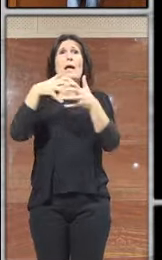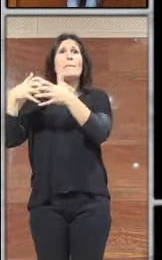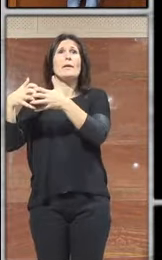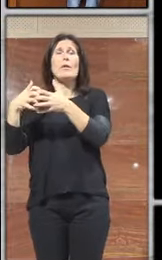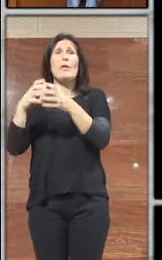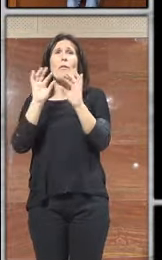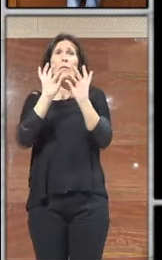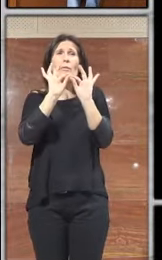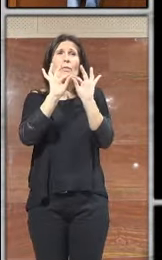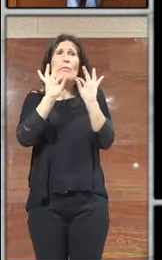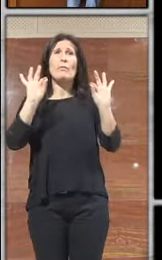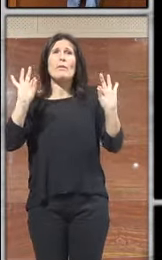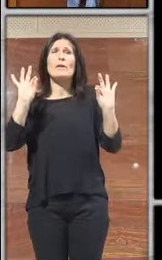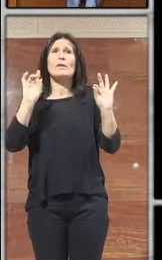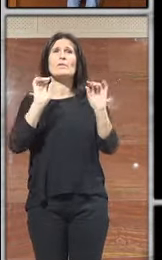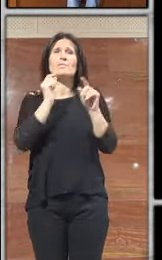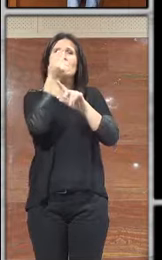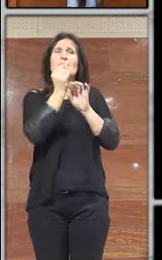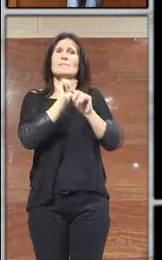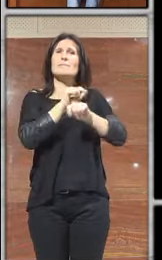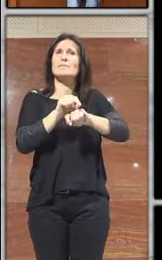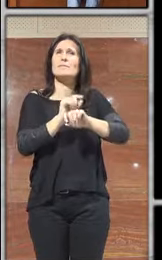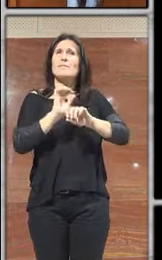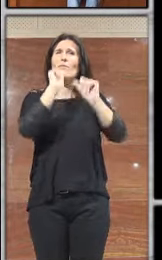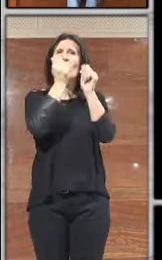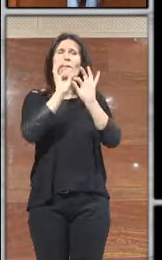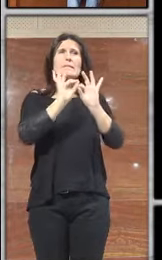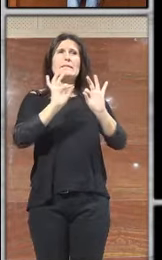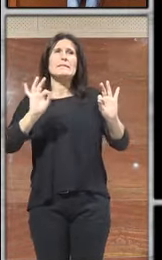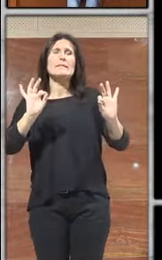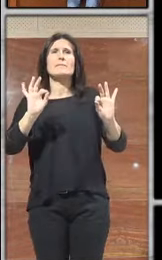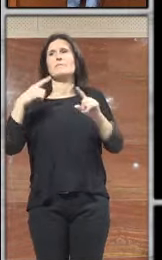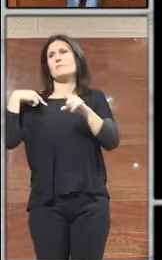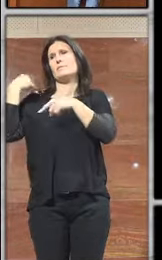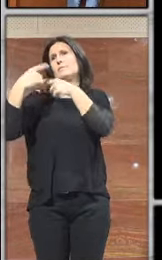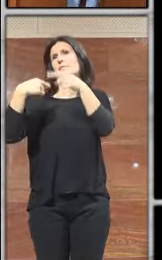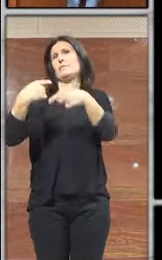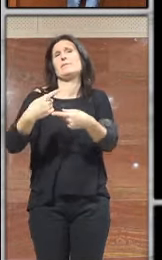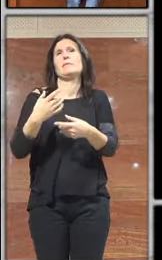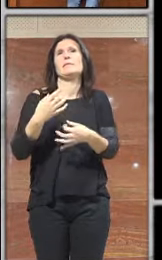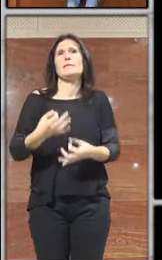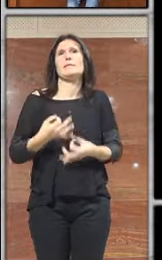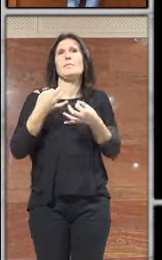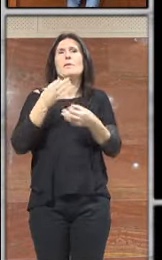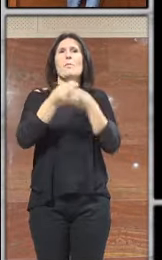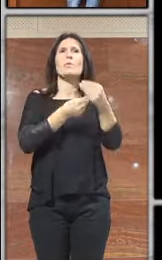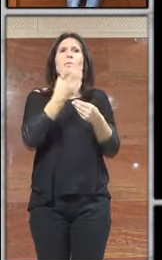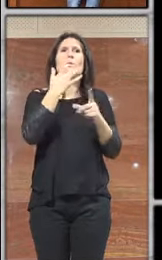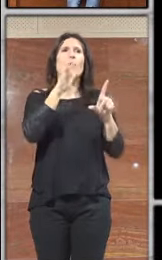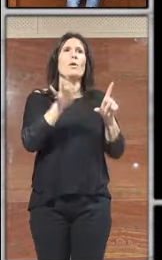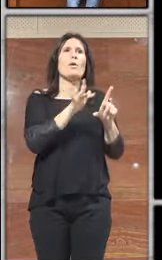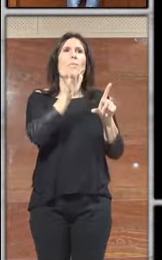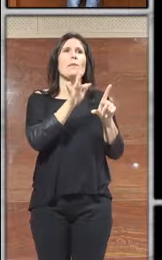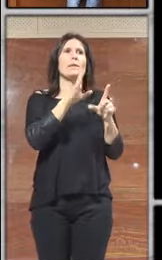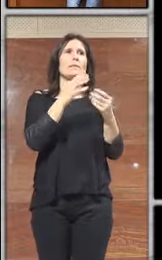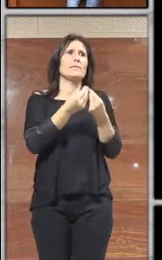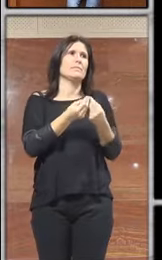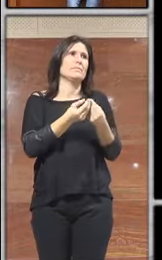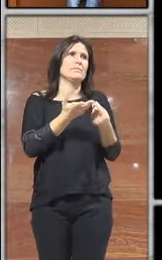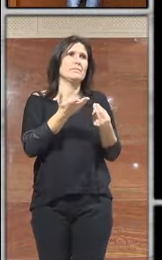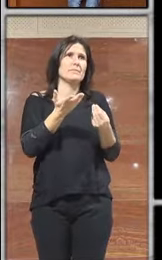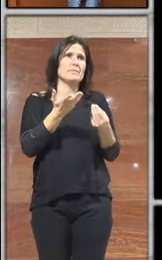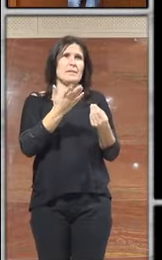finos en diseño, tan, ¿verdad? Pues tradicionalmente nosotros que utilizamos, empezamos a utilizar tablets rugerizados de aquellos casi